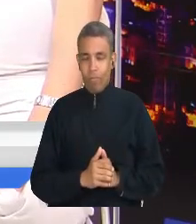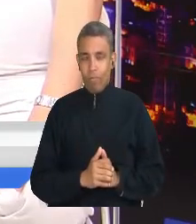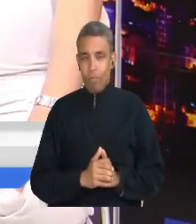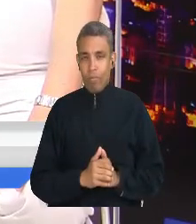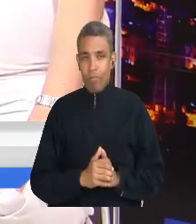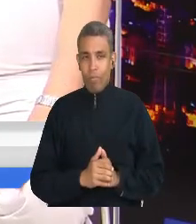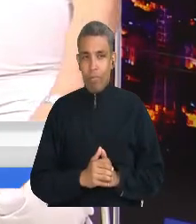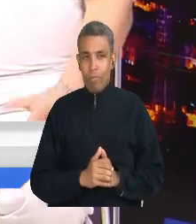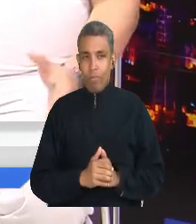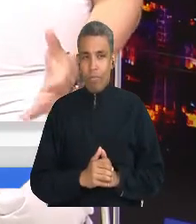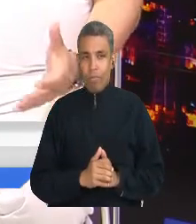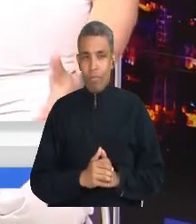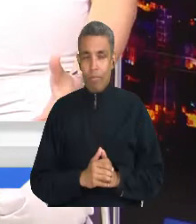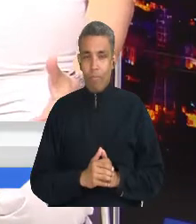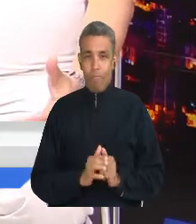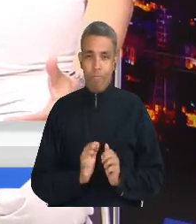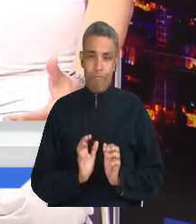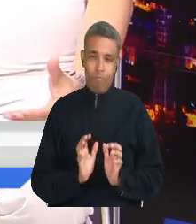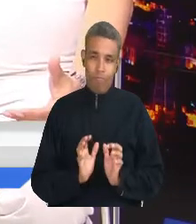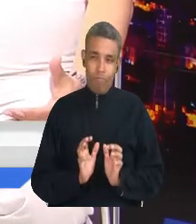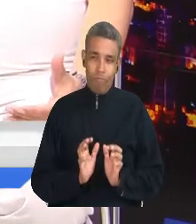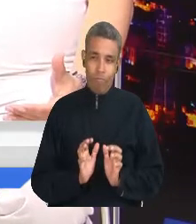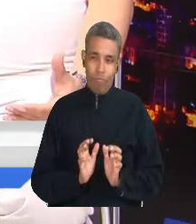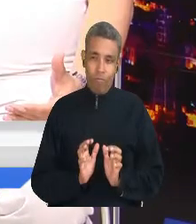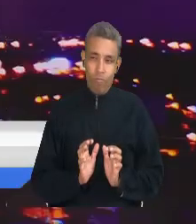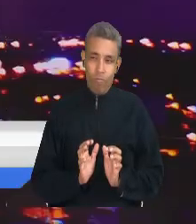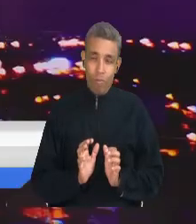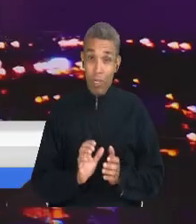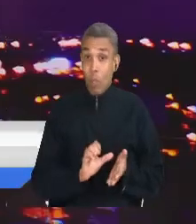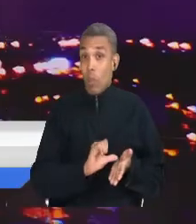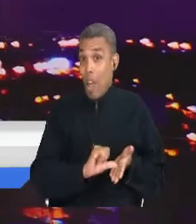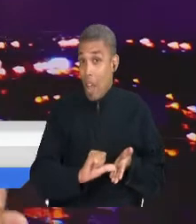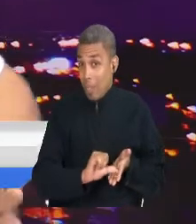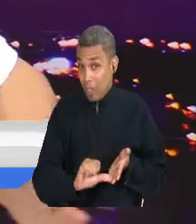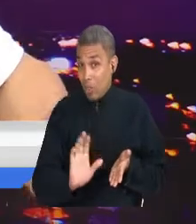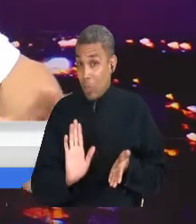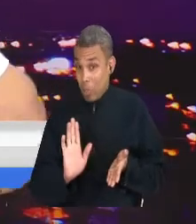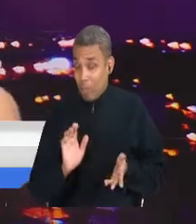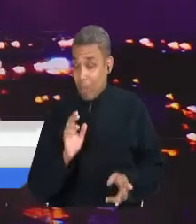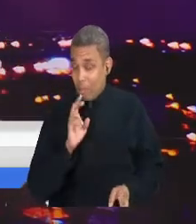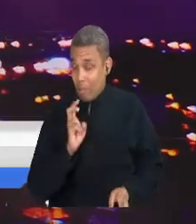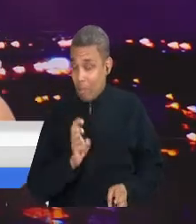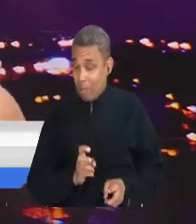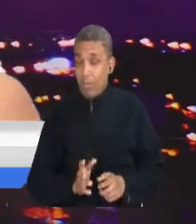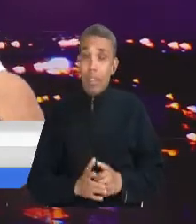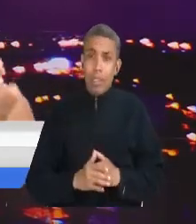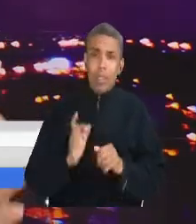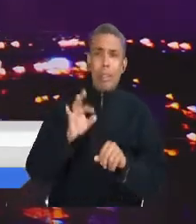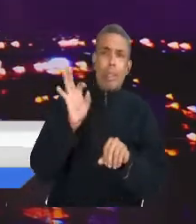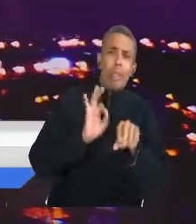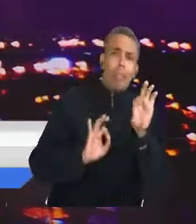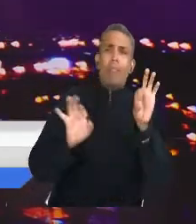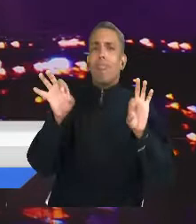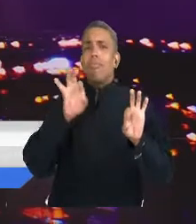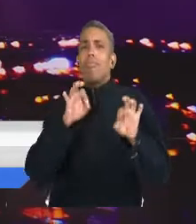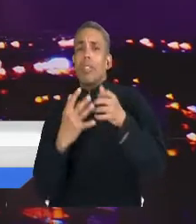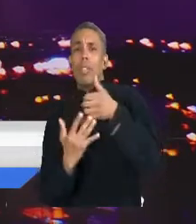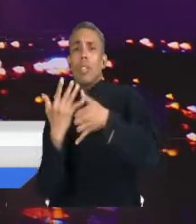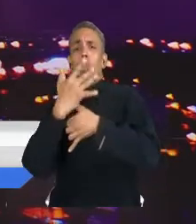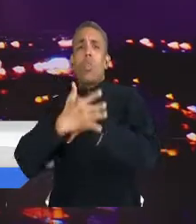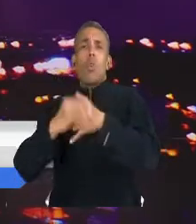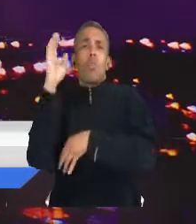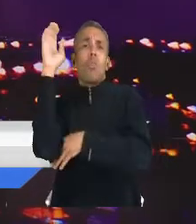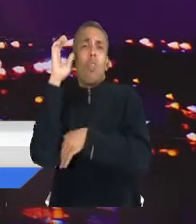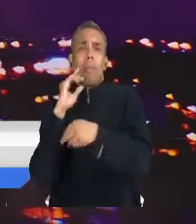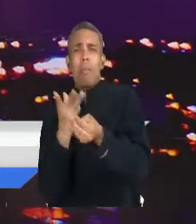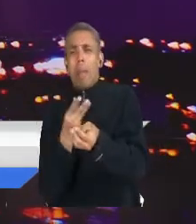da pena decirlo, pero lo que es, todo el mundo dice, no, eso es una parranda, eso es pero va uno a